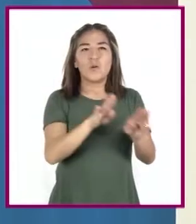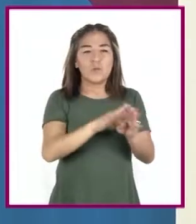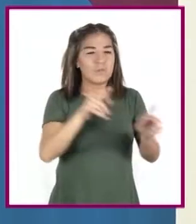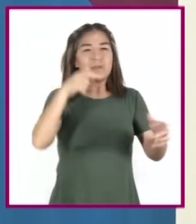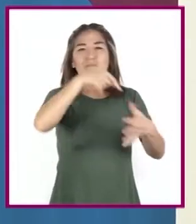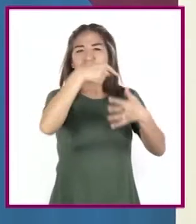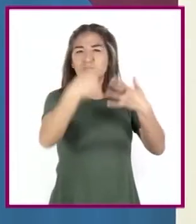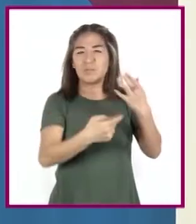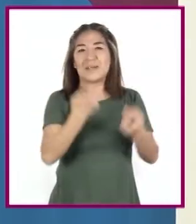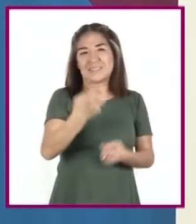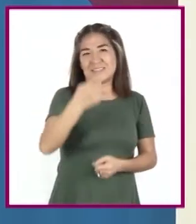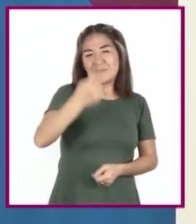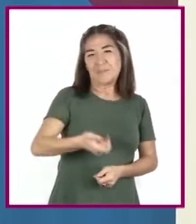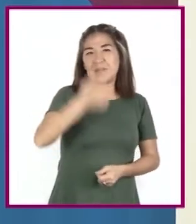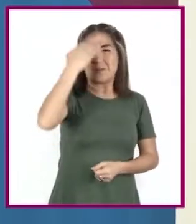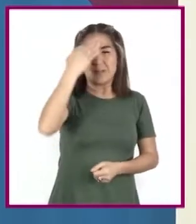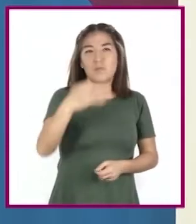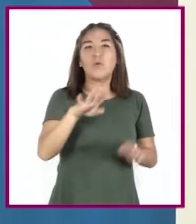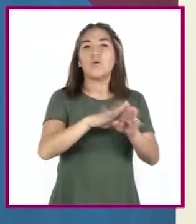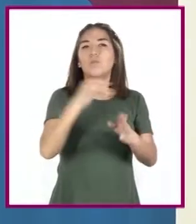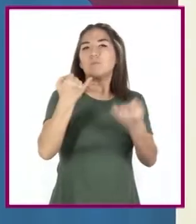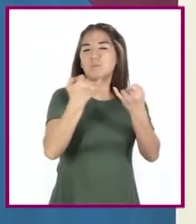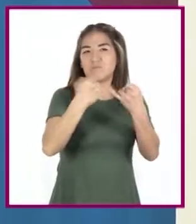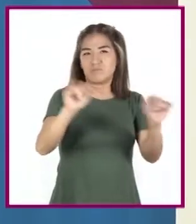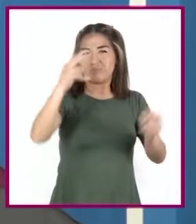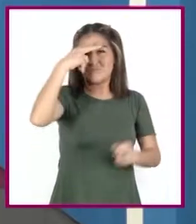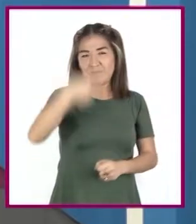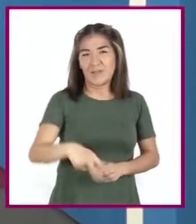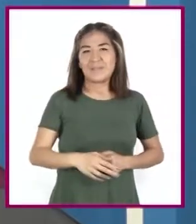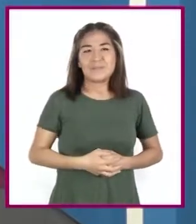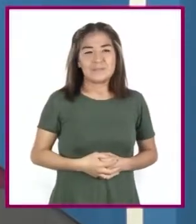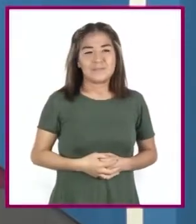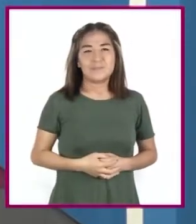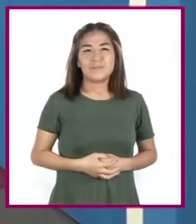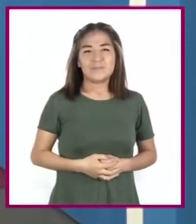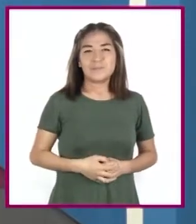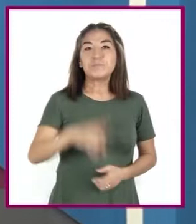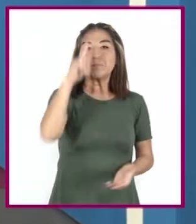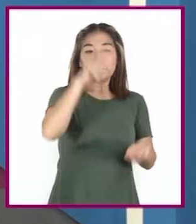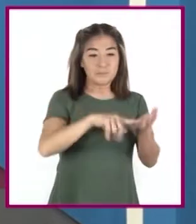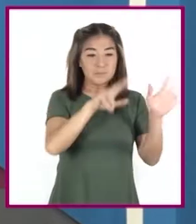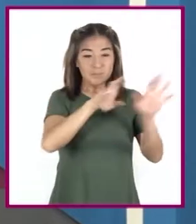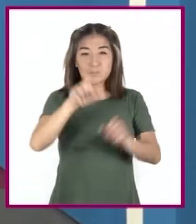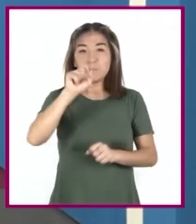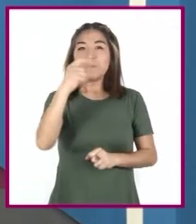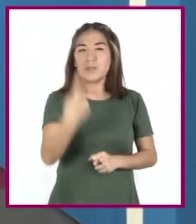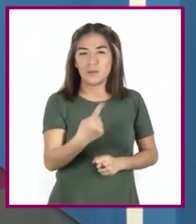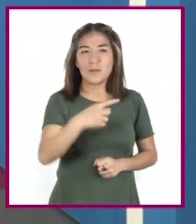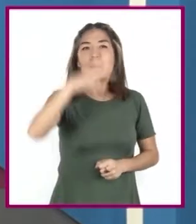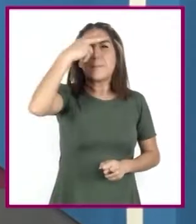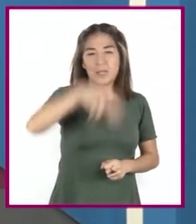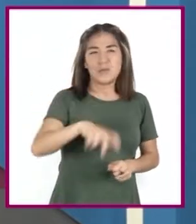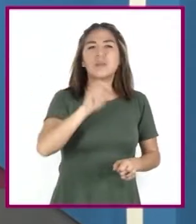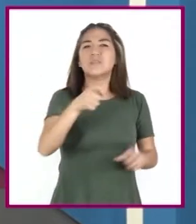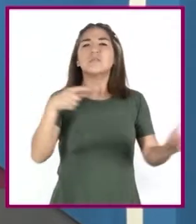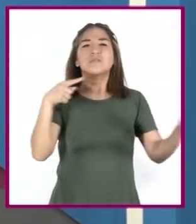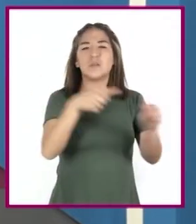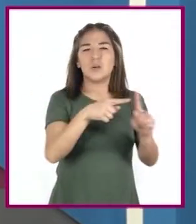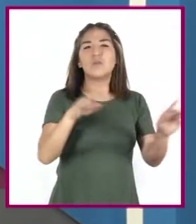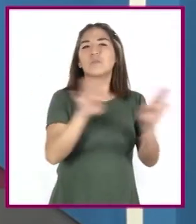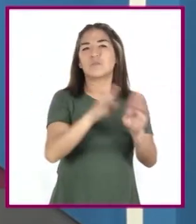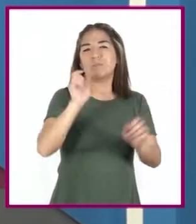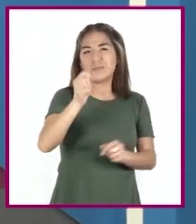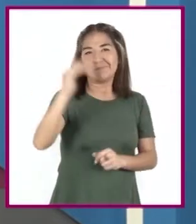las primeras décadas del México independiente? En 1821, México se erigió como un